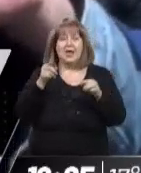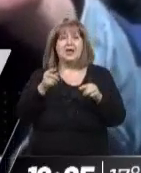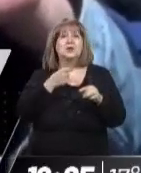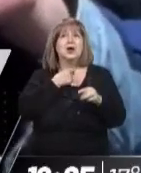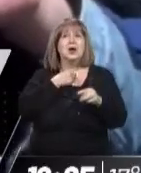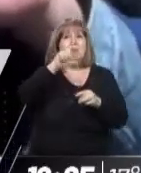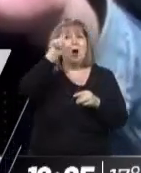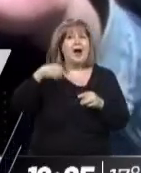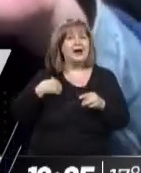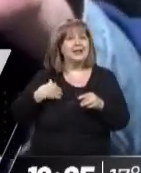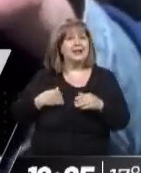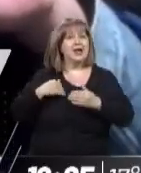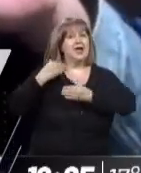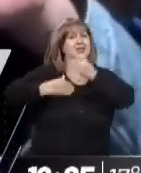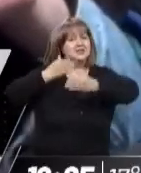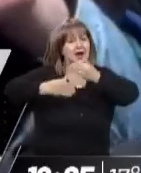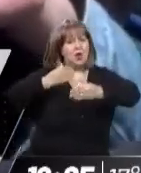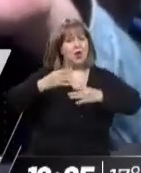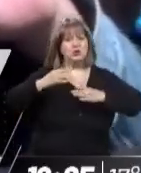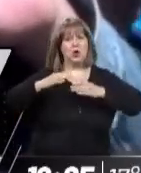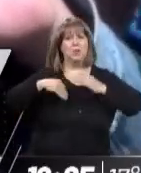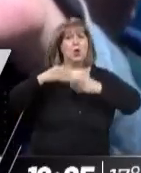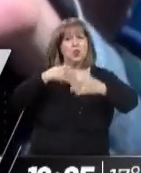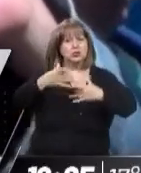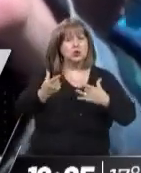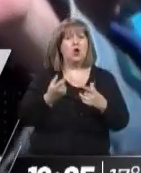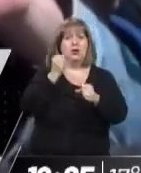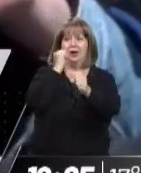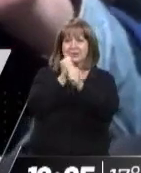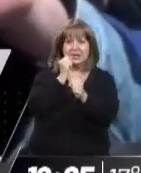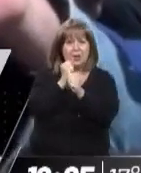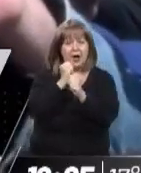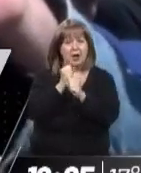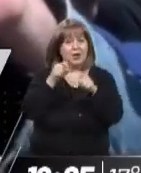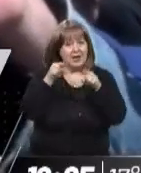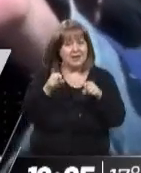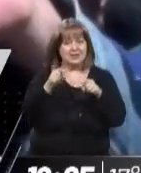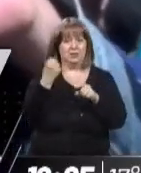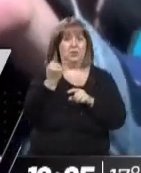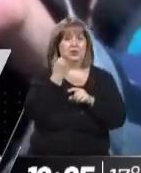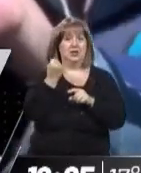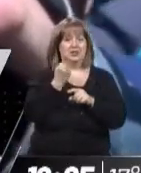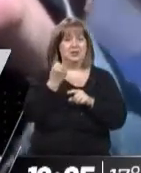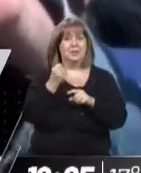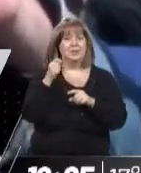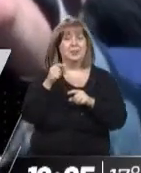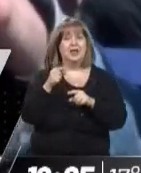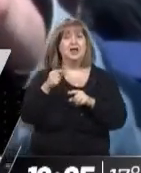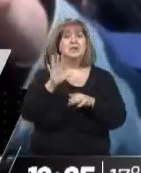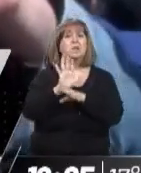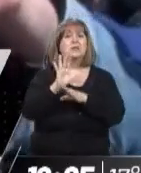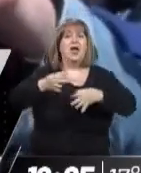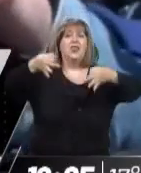un país con desarrollo, un país con producción, un país con trabajo. Digamos, el eje fundamental de la